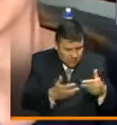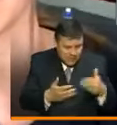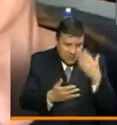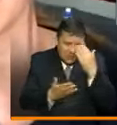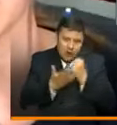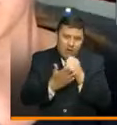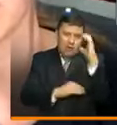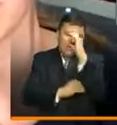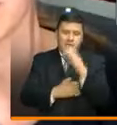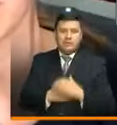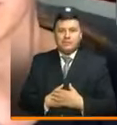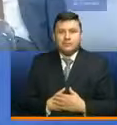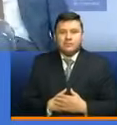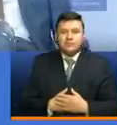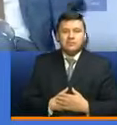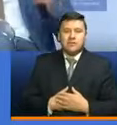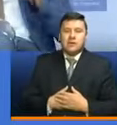país.